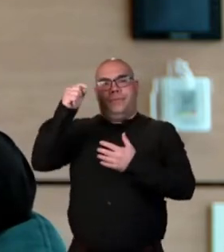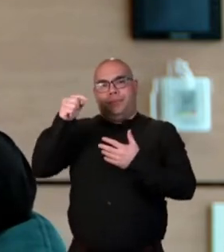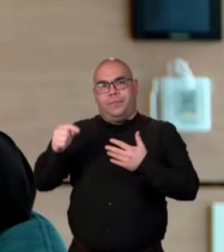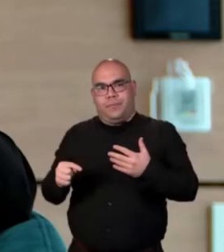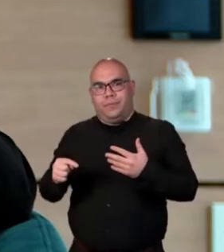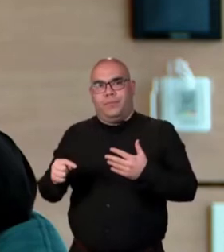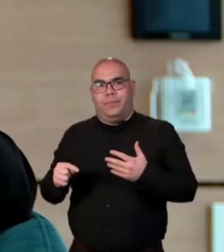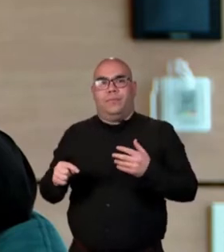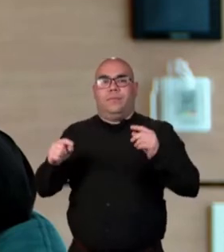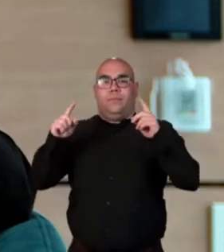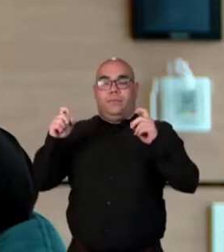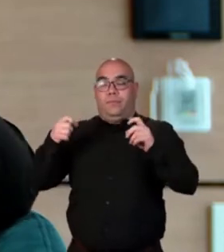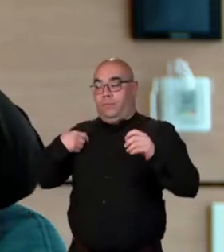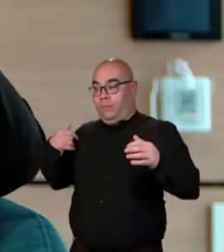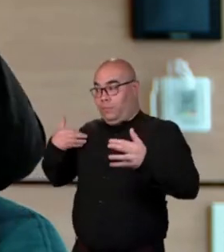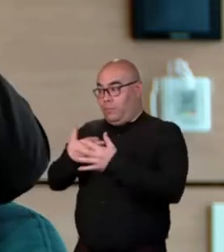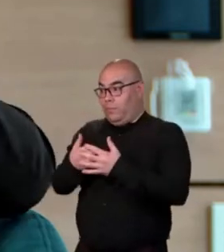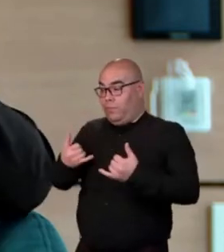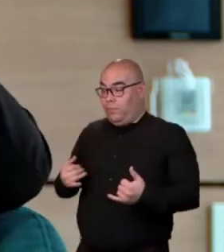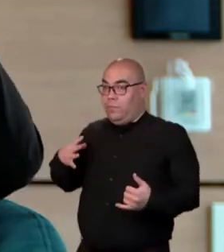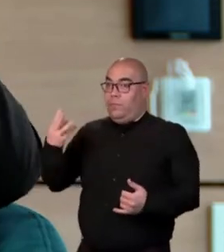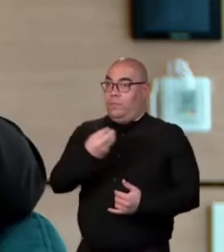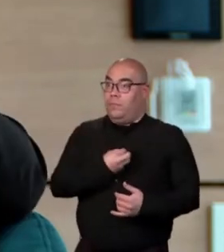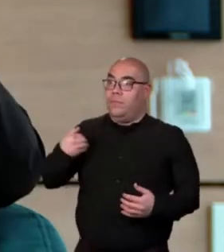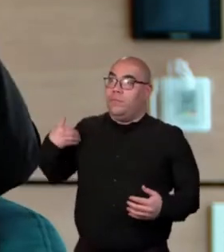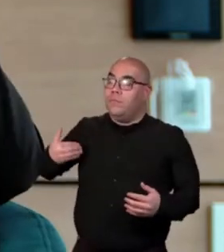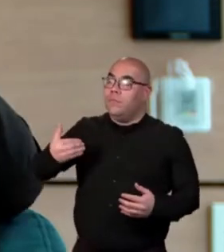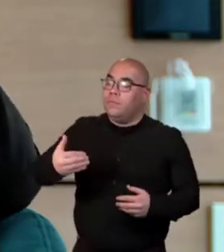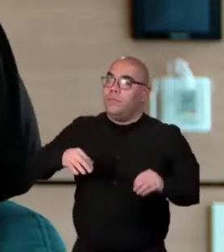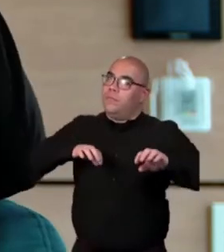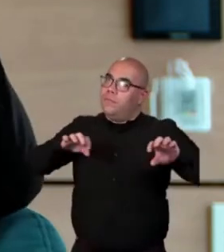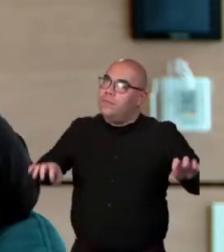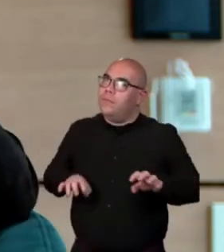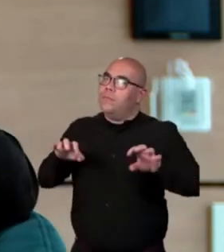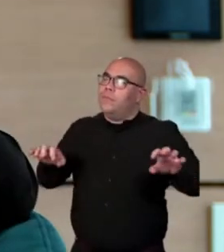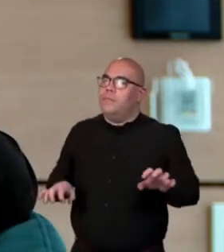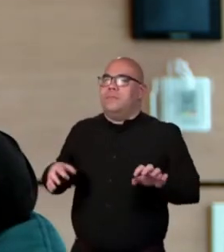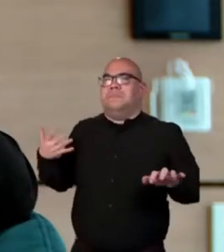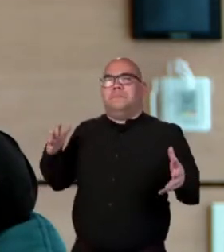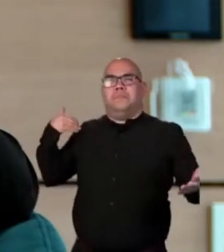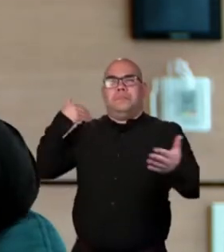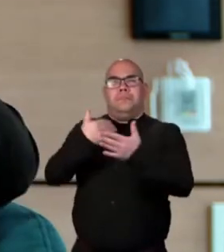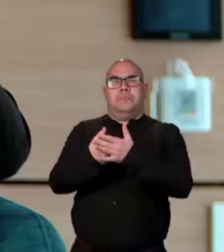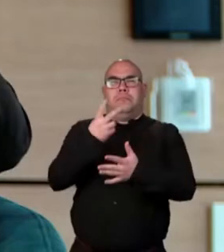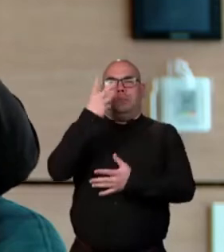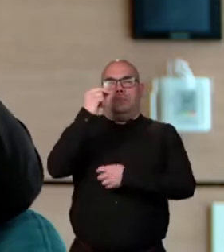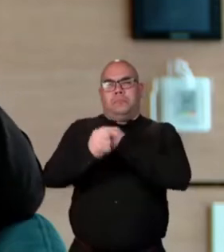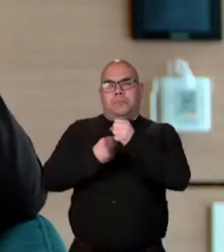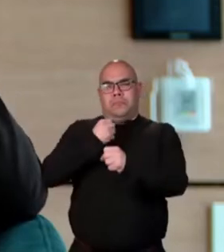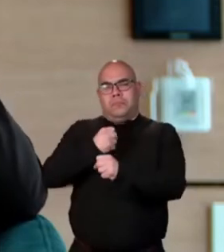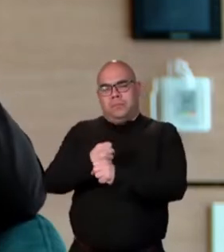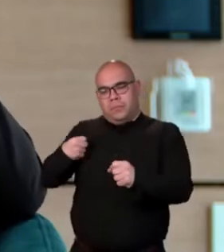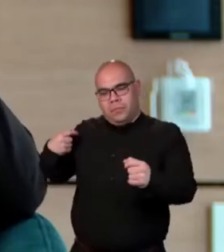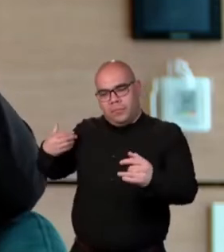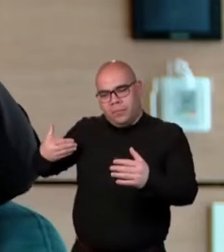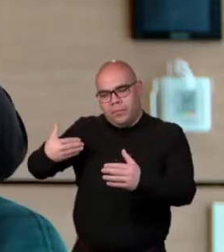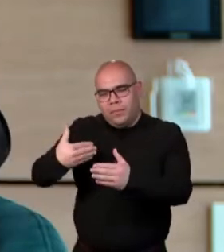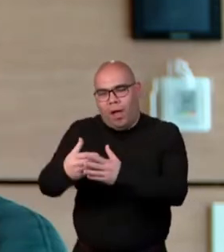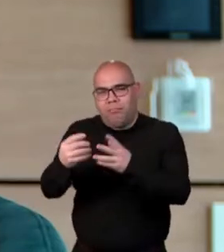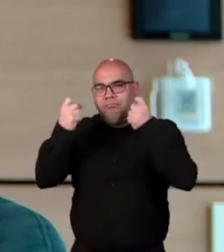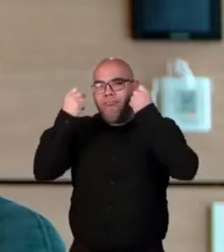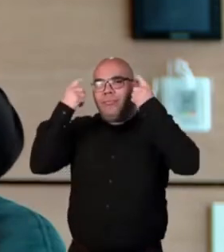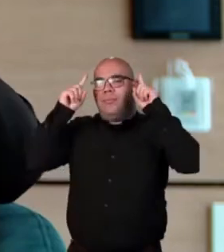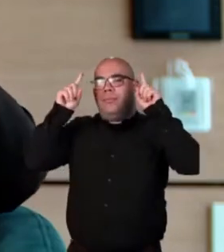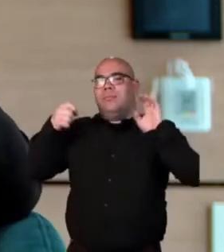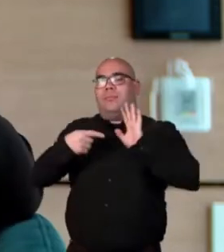siempre y hemos ido realizando acciones en los últimos 20 años que nos han permitido llegar a un nivel donde el